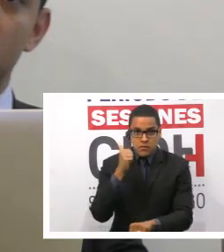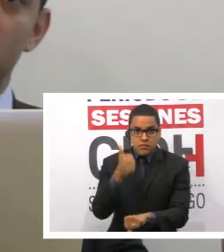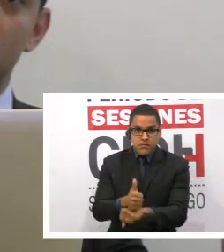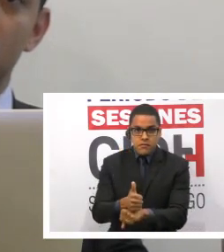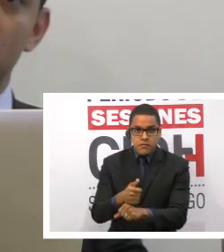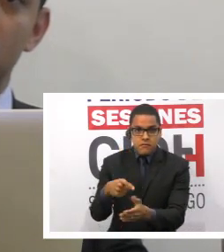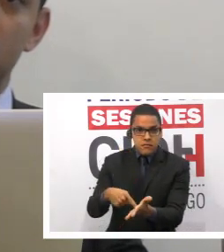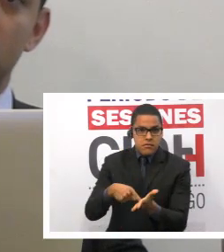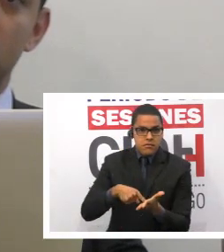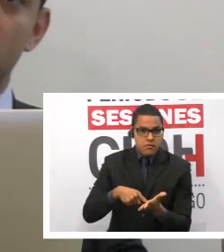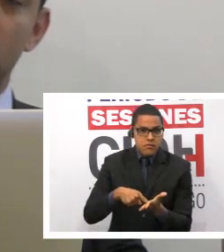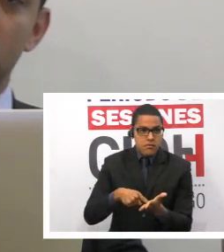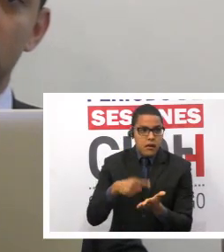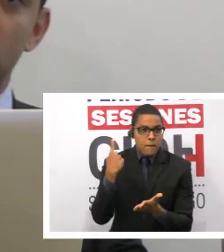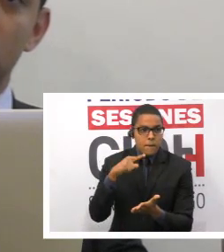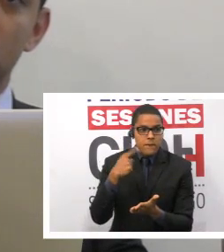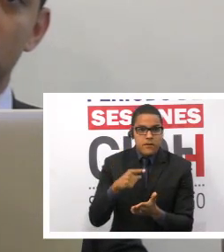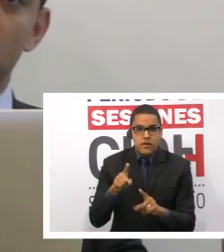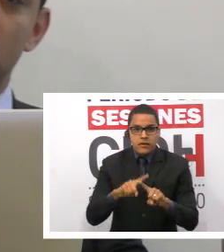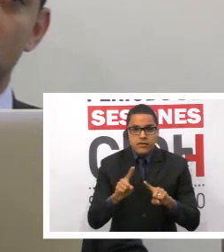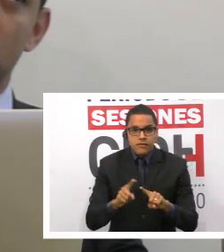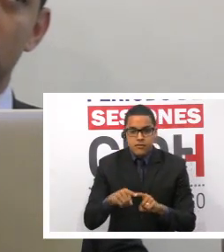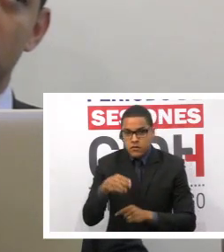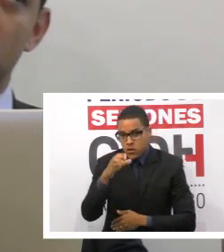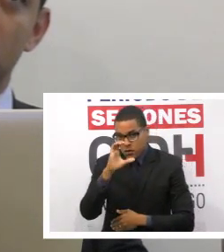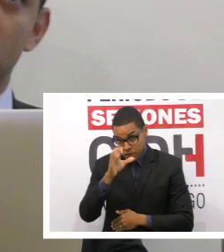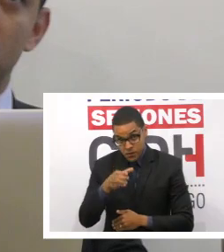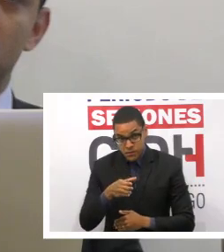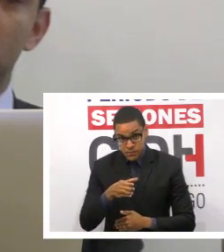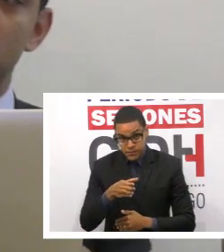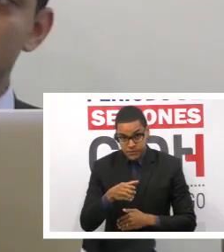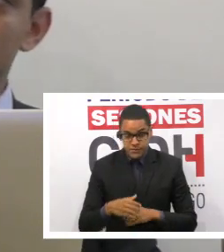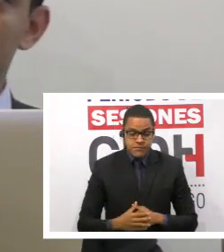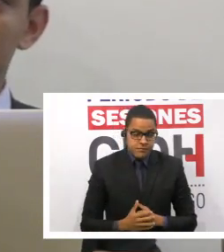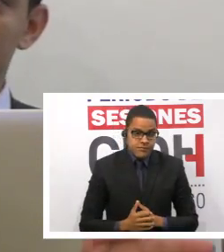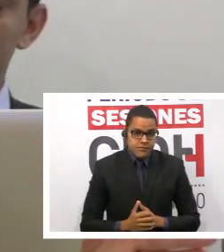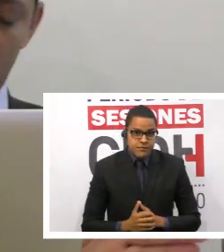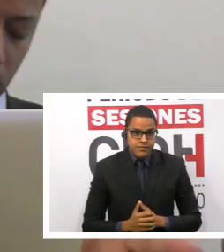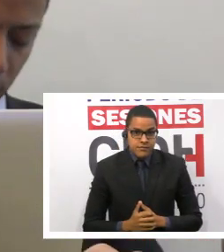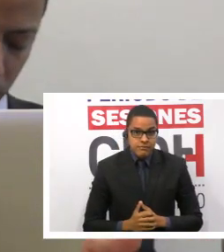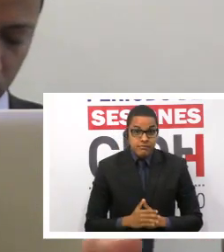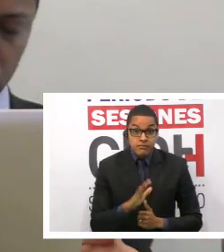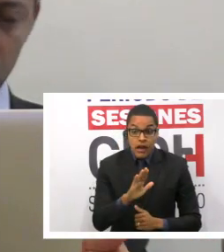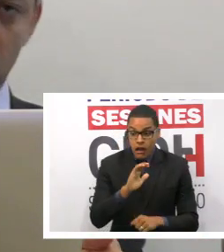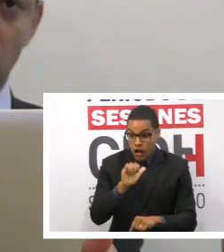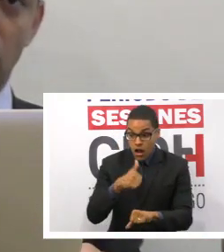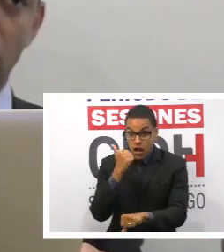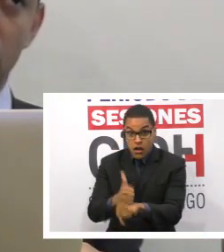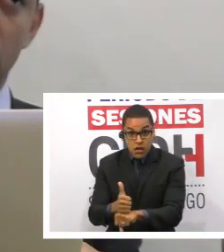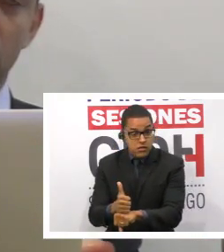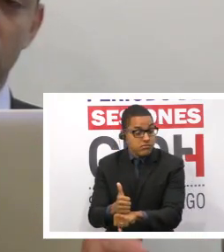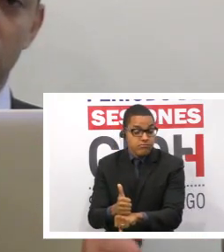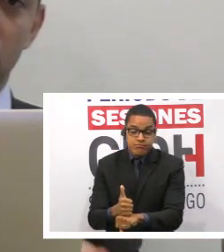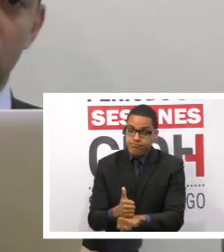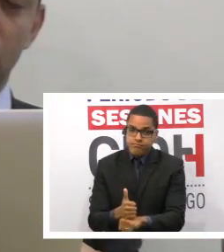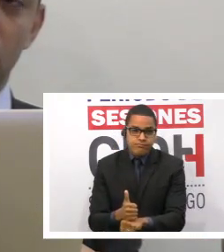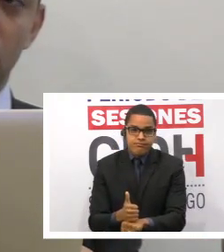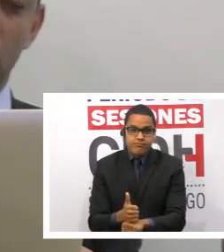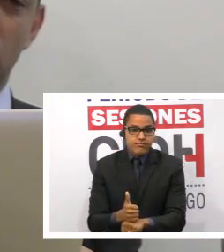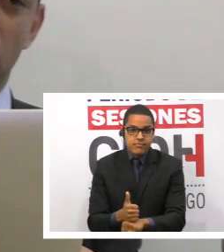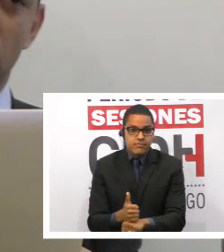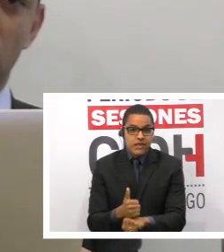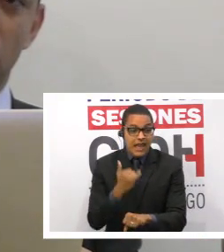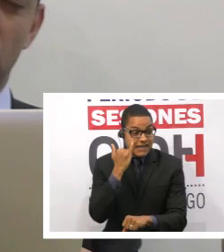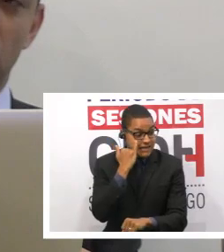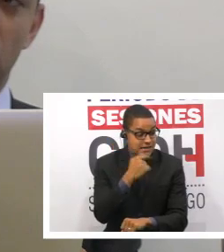incluidos en la última reforma tributaria de 2016 generarían recursos del orden de entre punto 6 por ciento y 1 por ciento